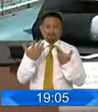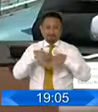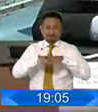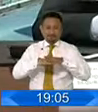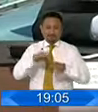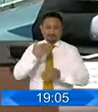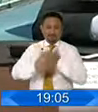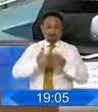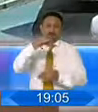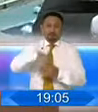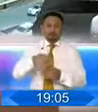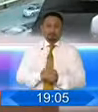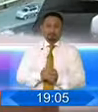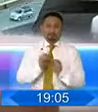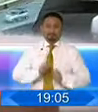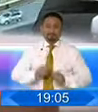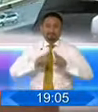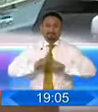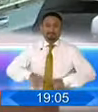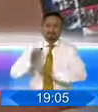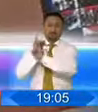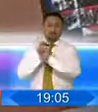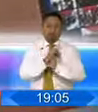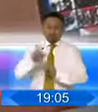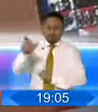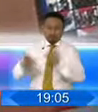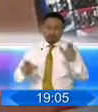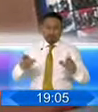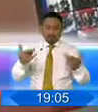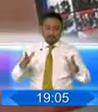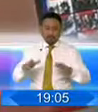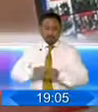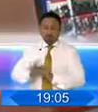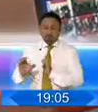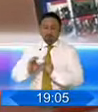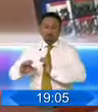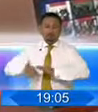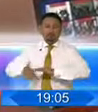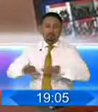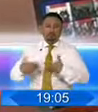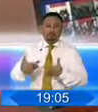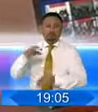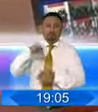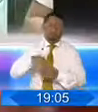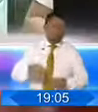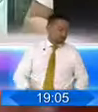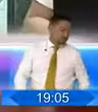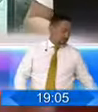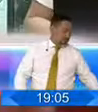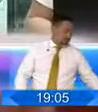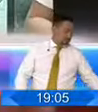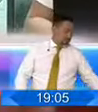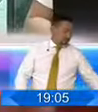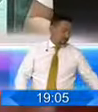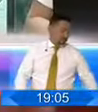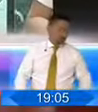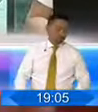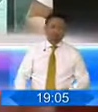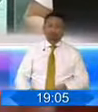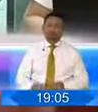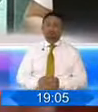la organización de elementos de distintas instituciones ya juntan esfuerzos para lo que será la consulta popular y referéndum de las próximas